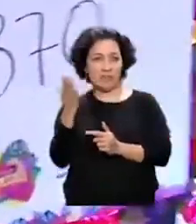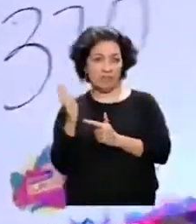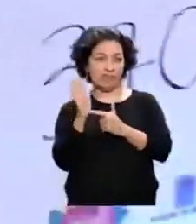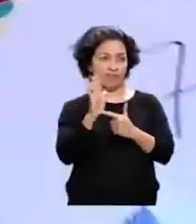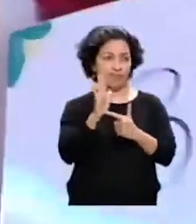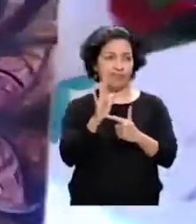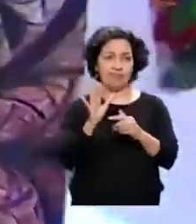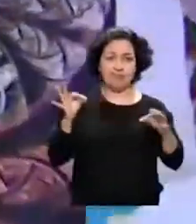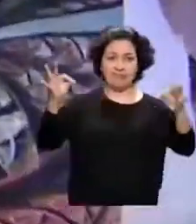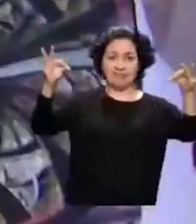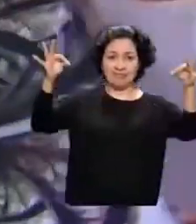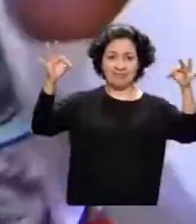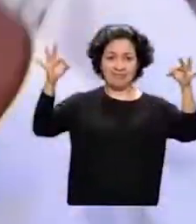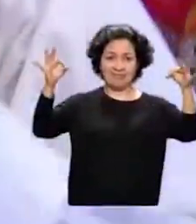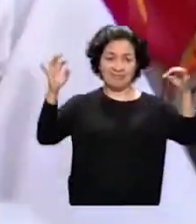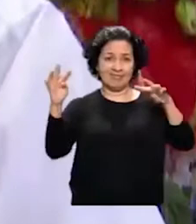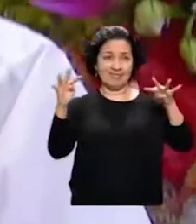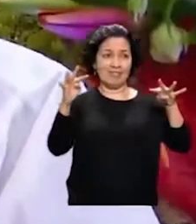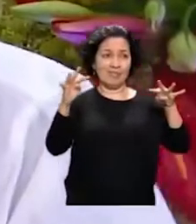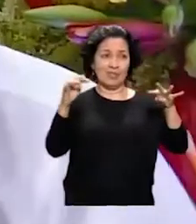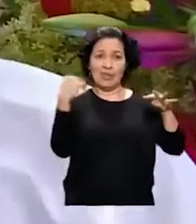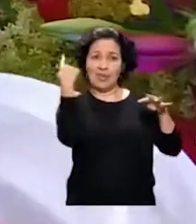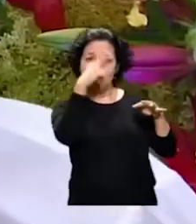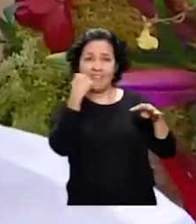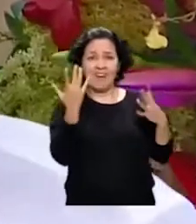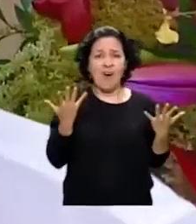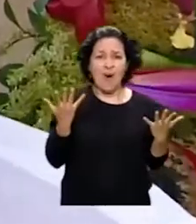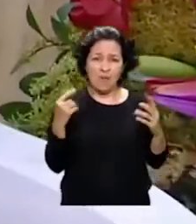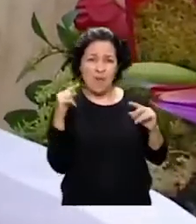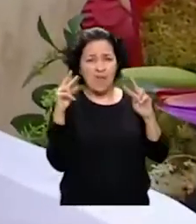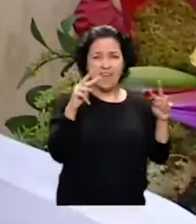miren ese pañuelo. Mírenle los ojos, mírenle la cara.